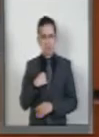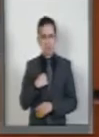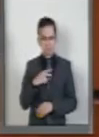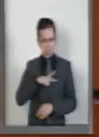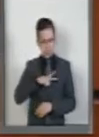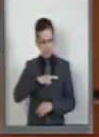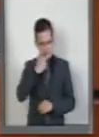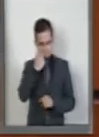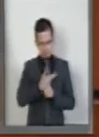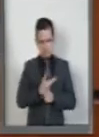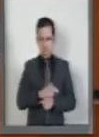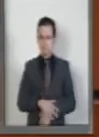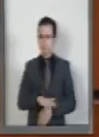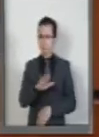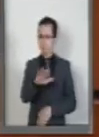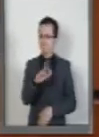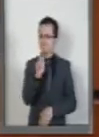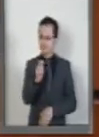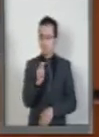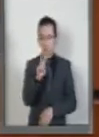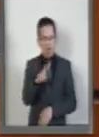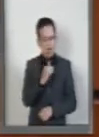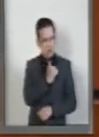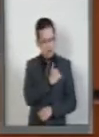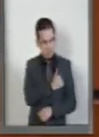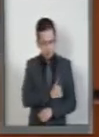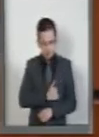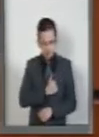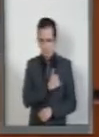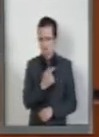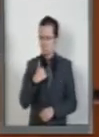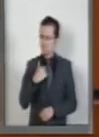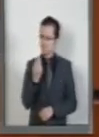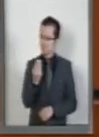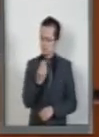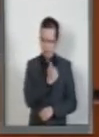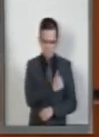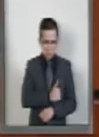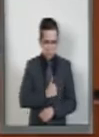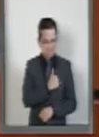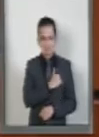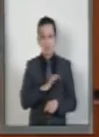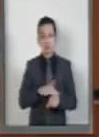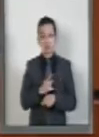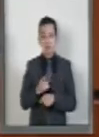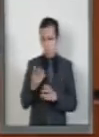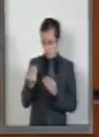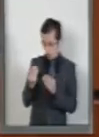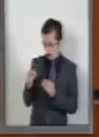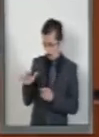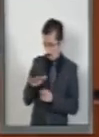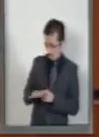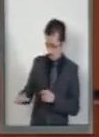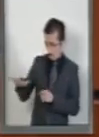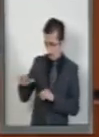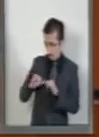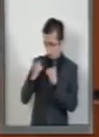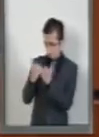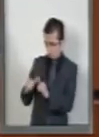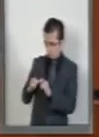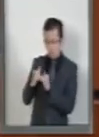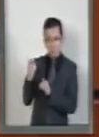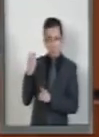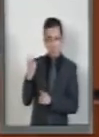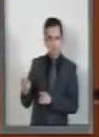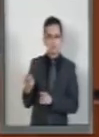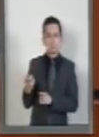que sí lamento mucho, de verdad que lamento mucho que varias de estas organizaciones de la sociedad civil,